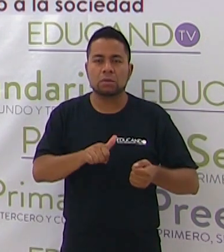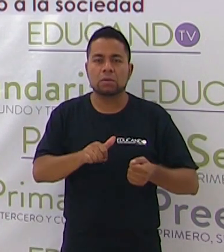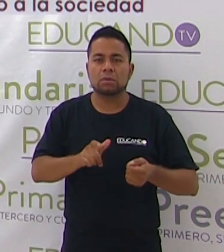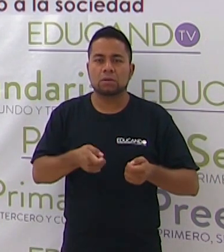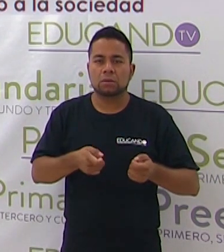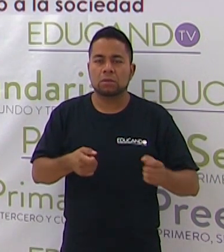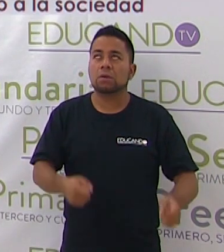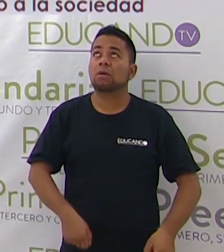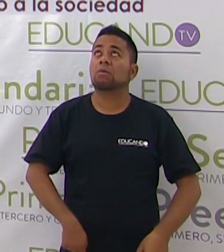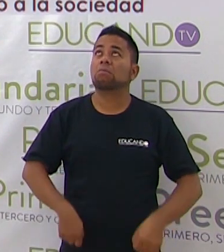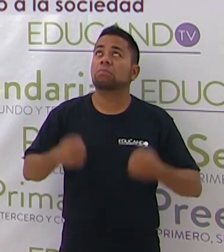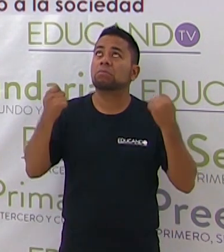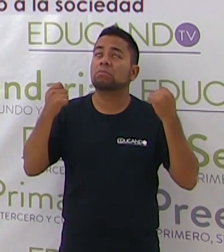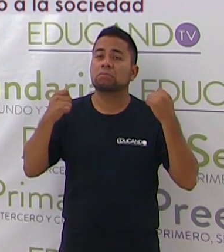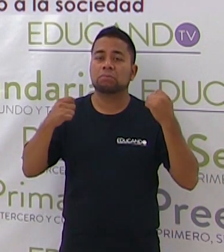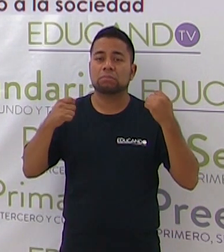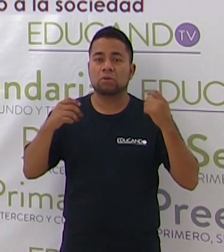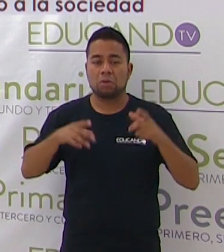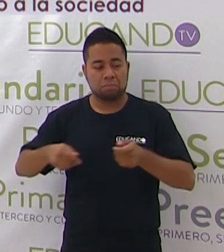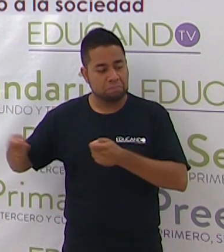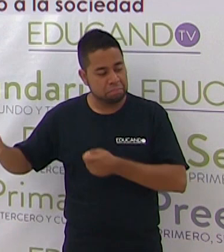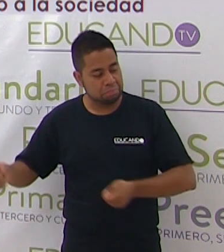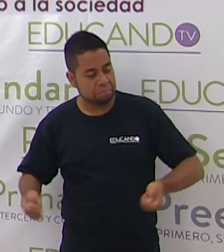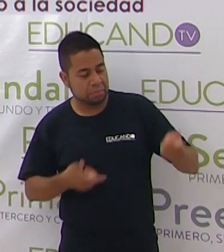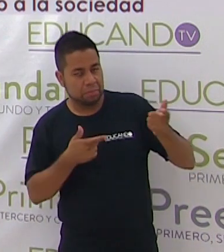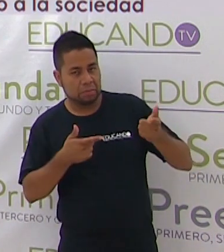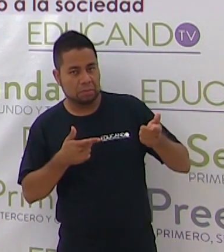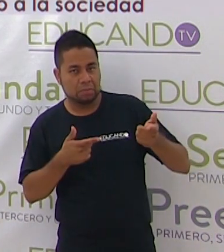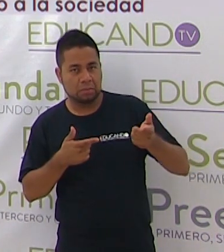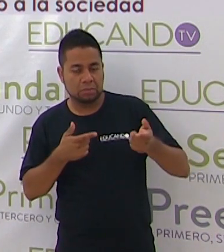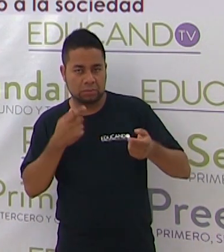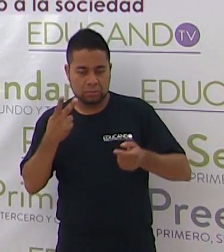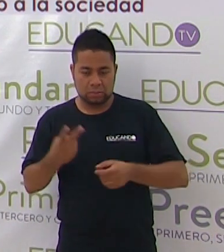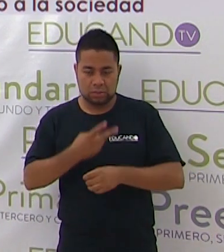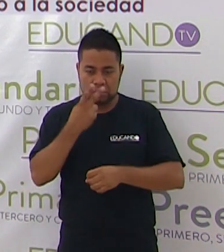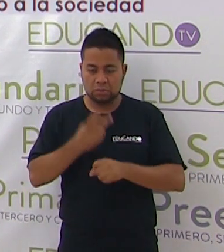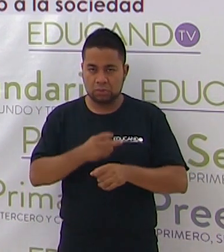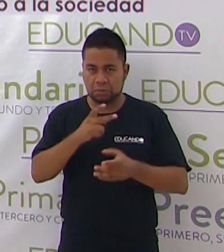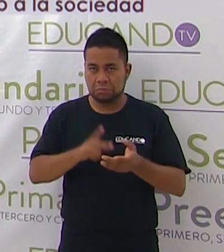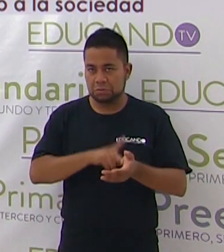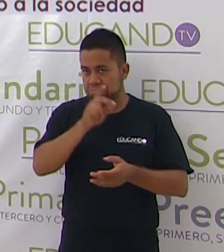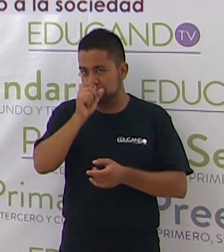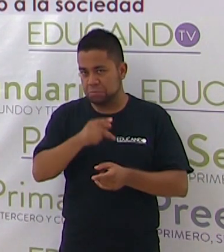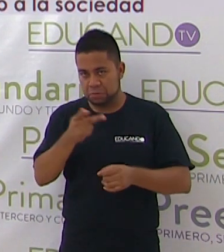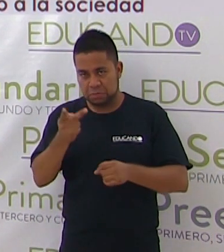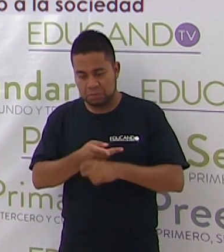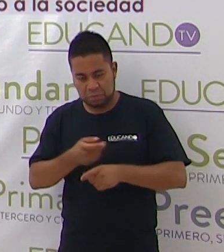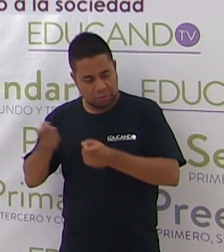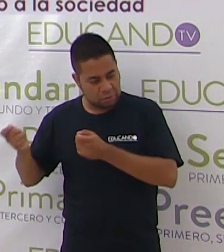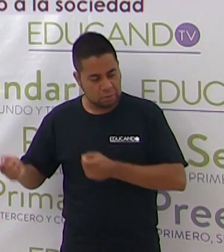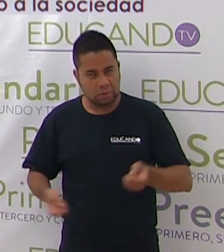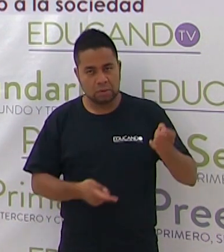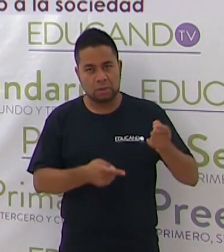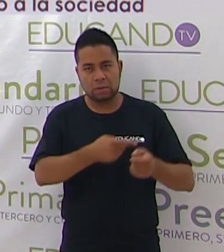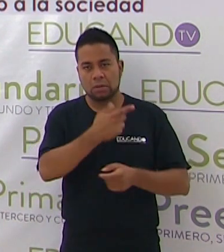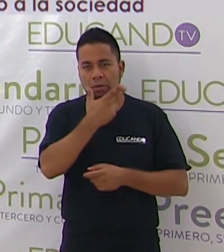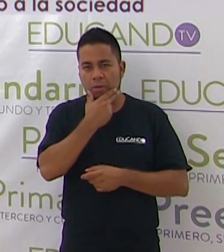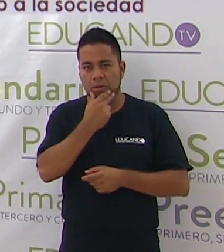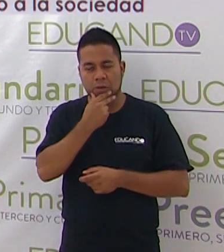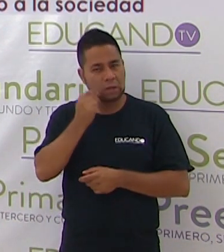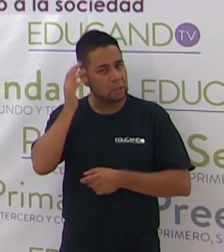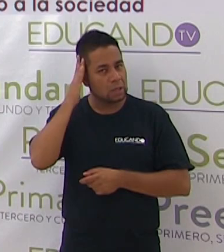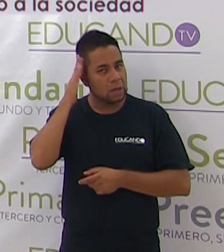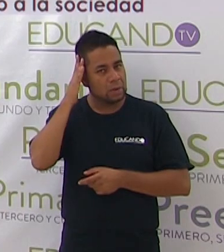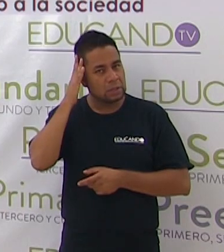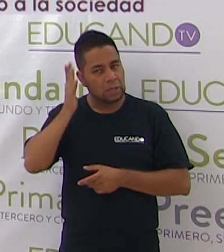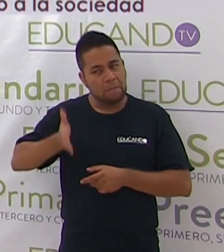si fuera un columpio. La segunda vez que le hicieron esta jugada, Alejandro golpeó su cabeza contra